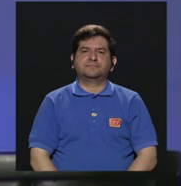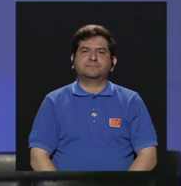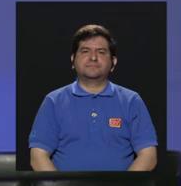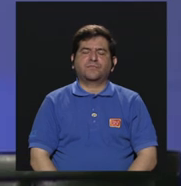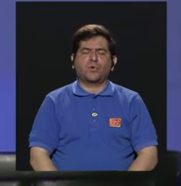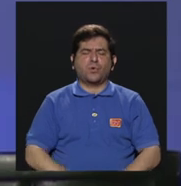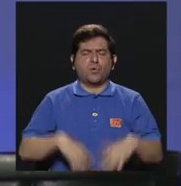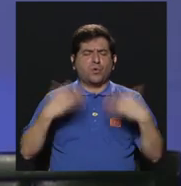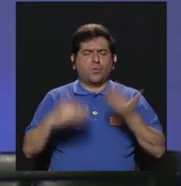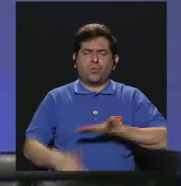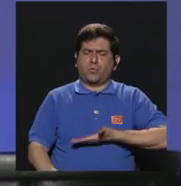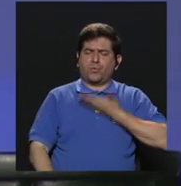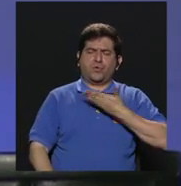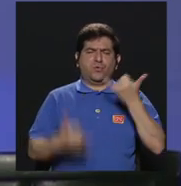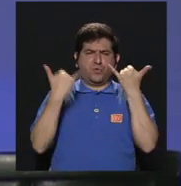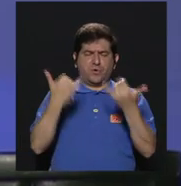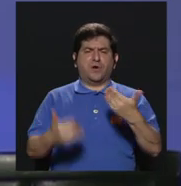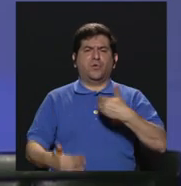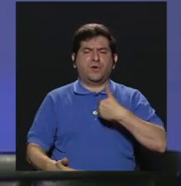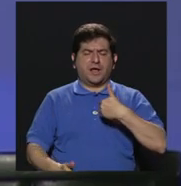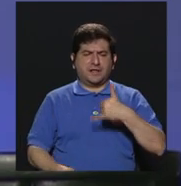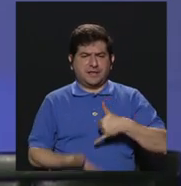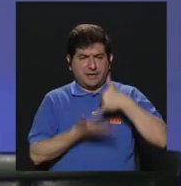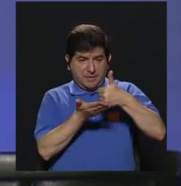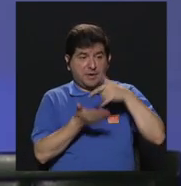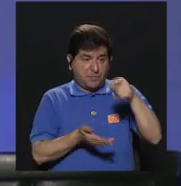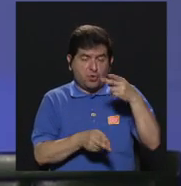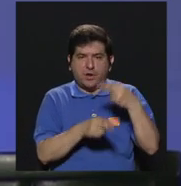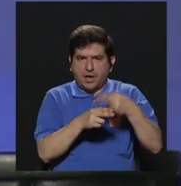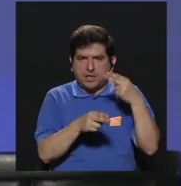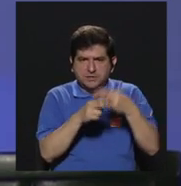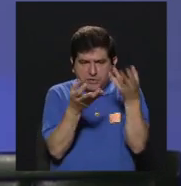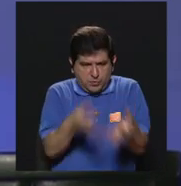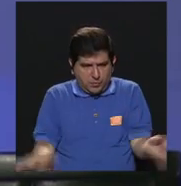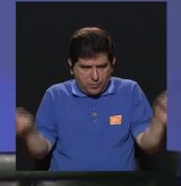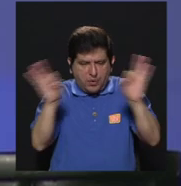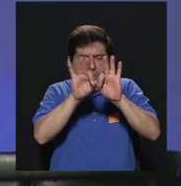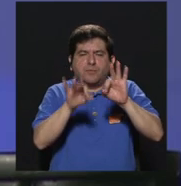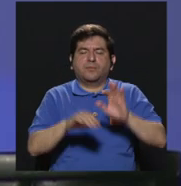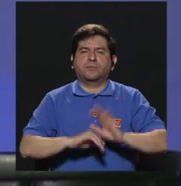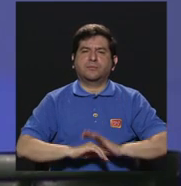Cuánto orgullo siento al recibir el galardón que lleva ese gran nombre.